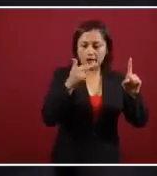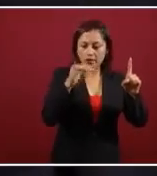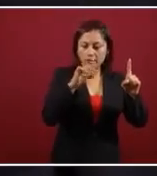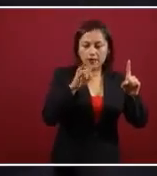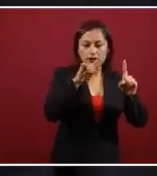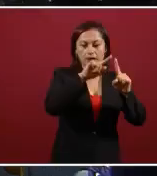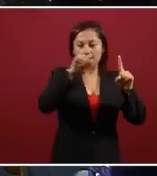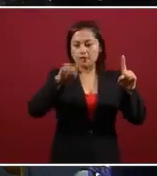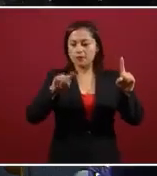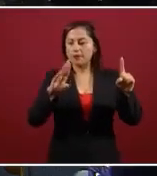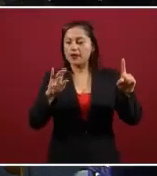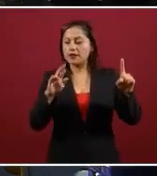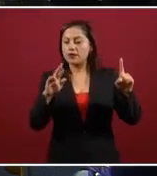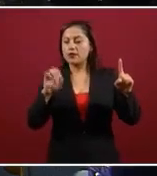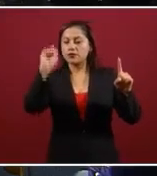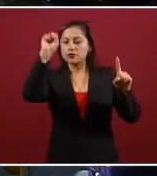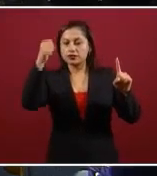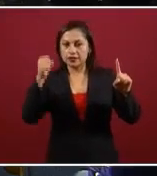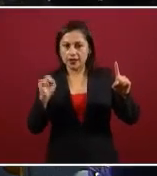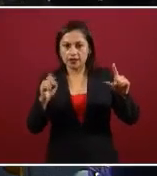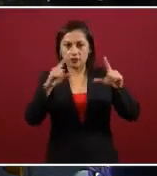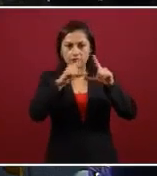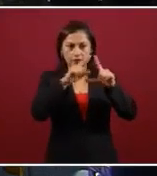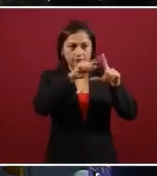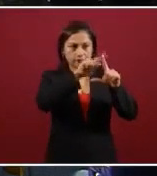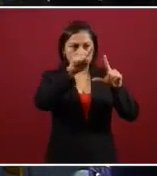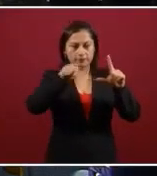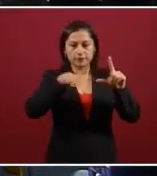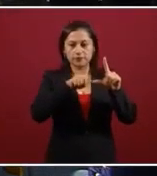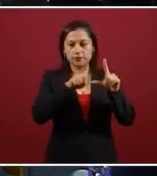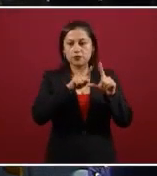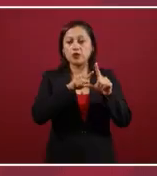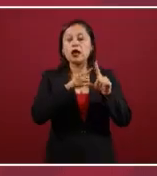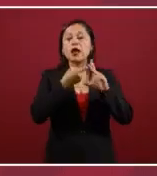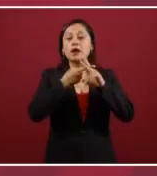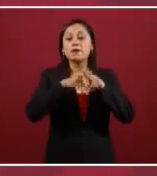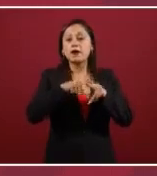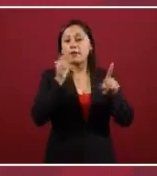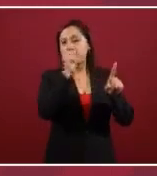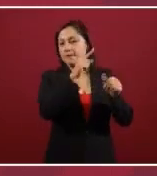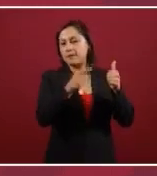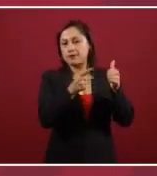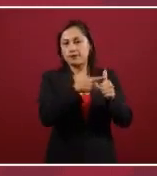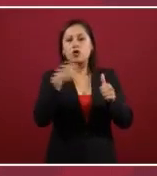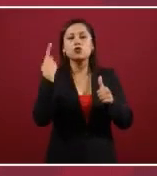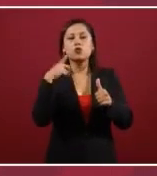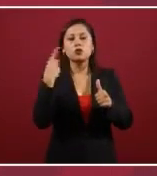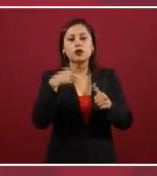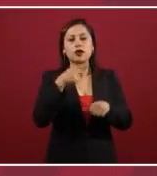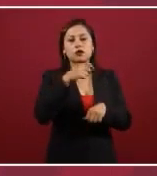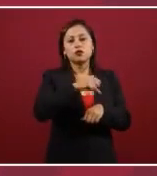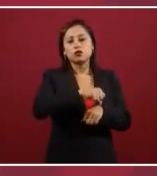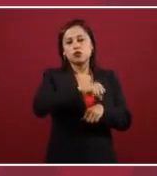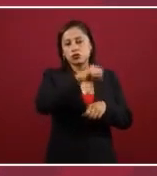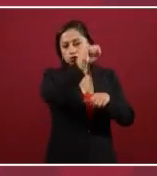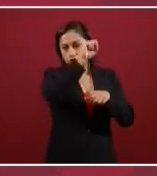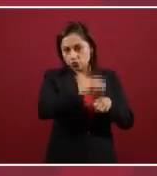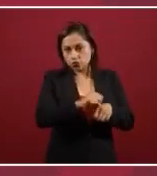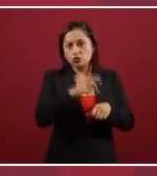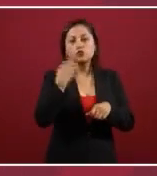de Badiraguato en Sinaloa. Empezamos en Durango por instrucción de nuestro presidente este año, sur-sureste y caso Durango,